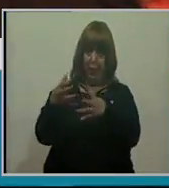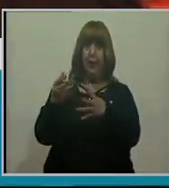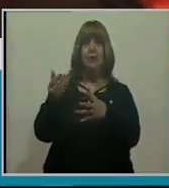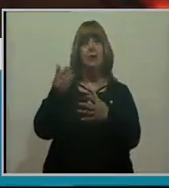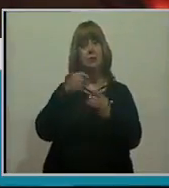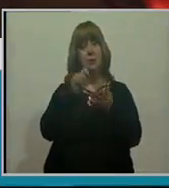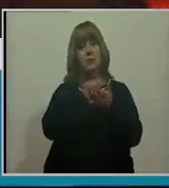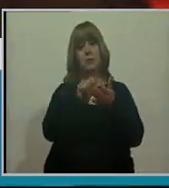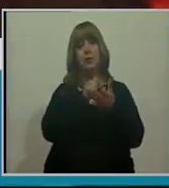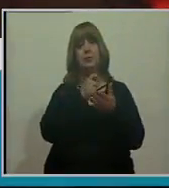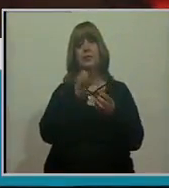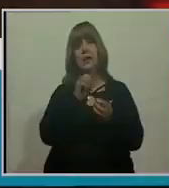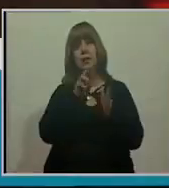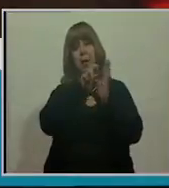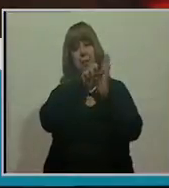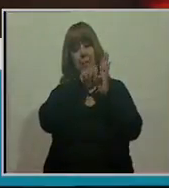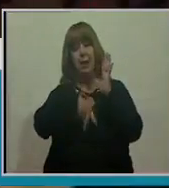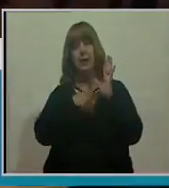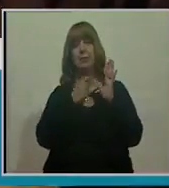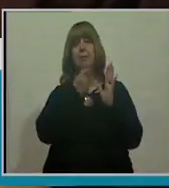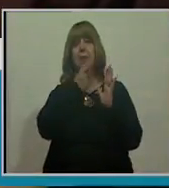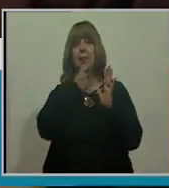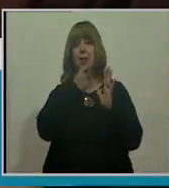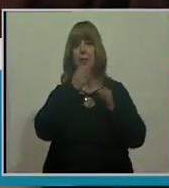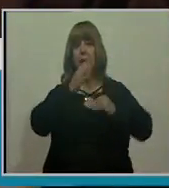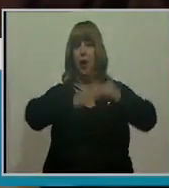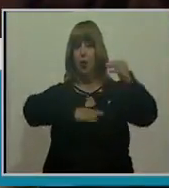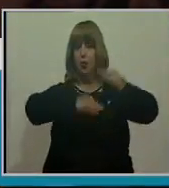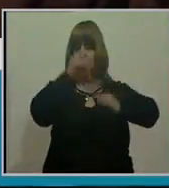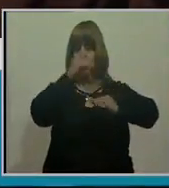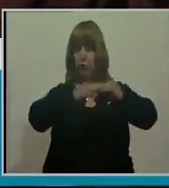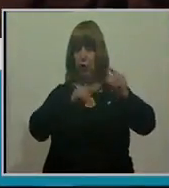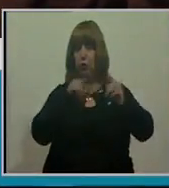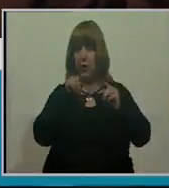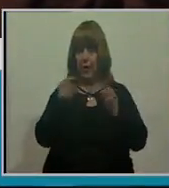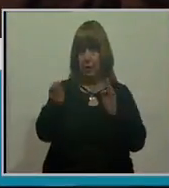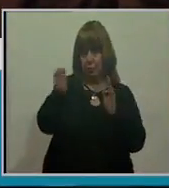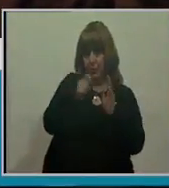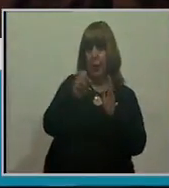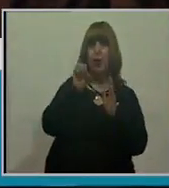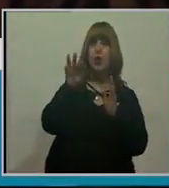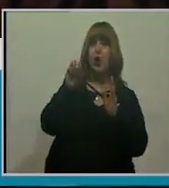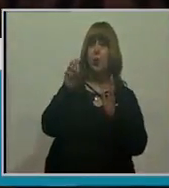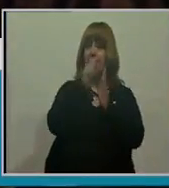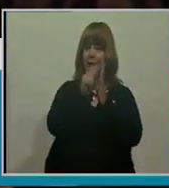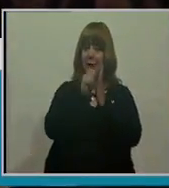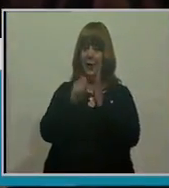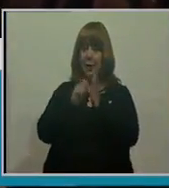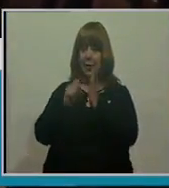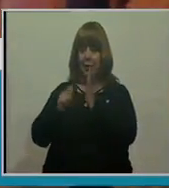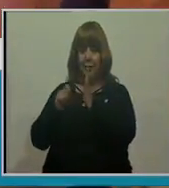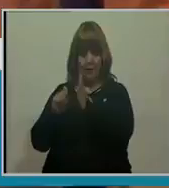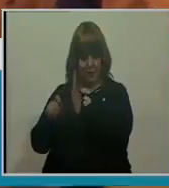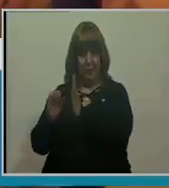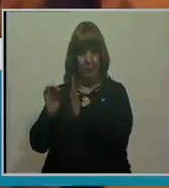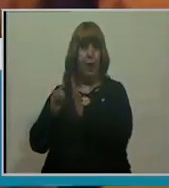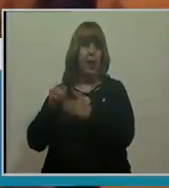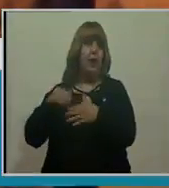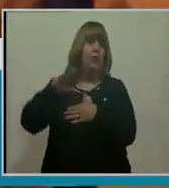Construye. Nosotros esa inscripción la estamos realizando en el municipio, en el área de vivienda. Y bueno, desconocemos los detalles de